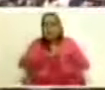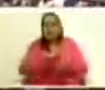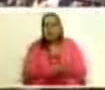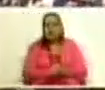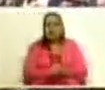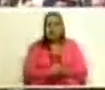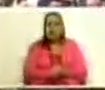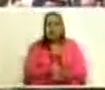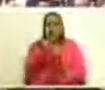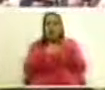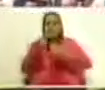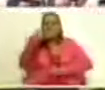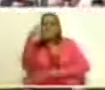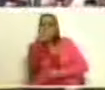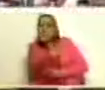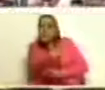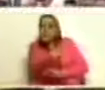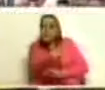Apellido te dije.